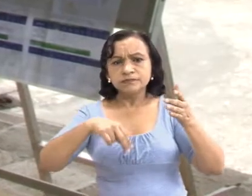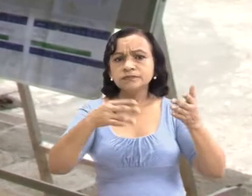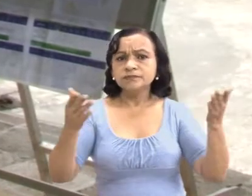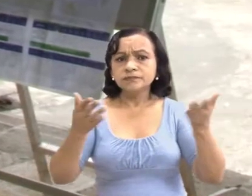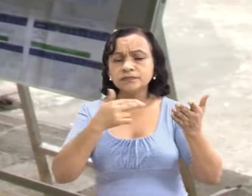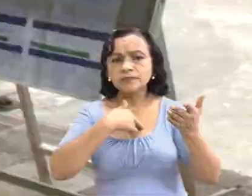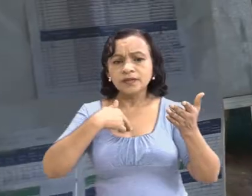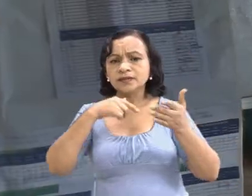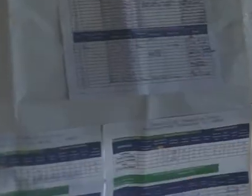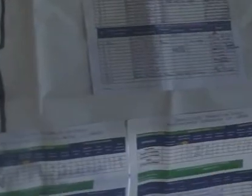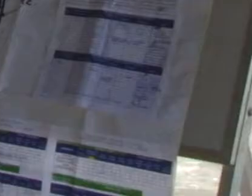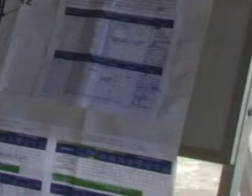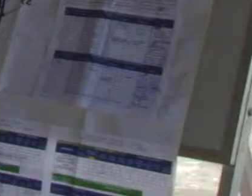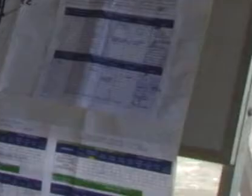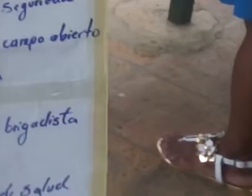cuando podemos coger hacia abajo.